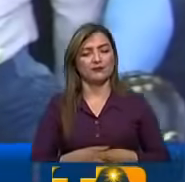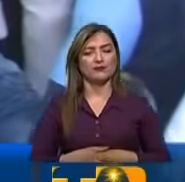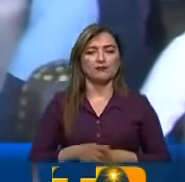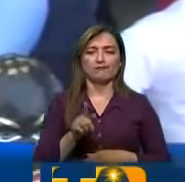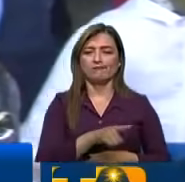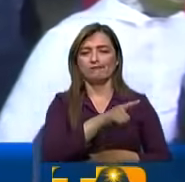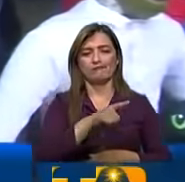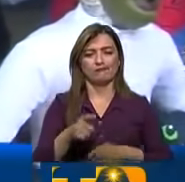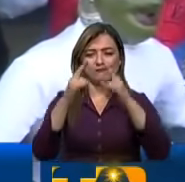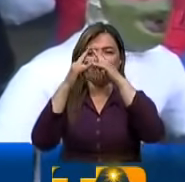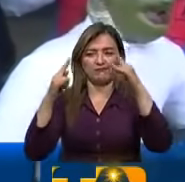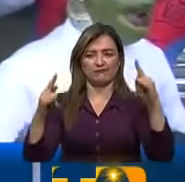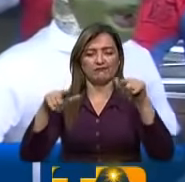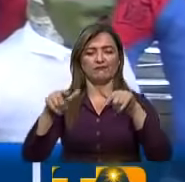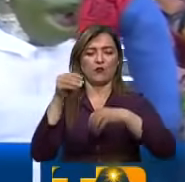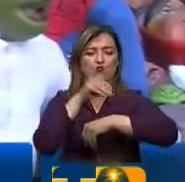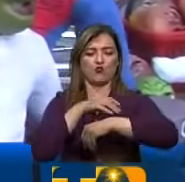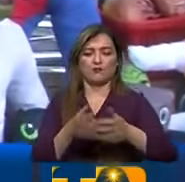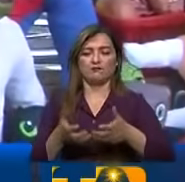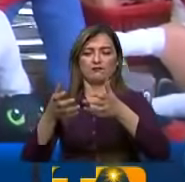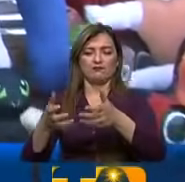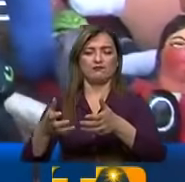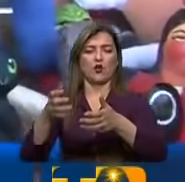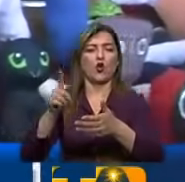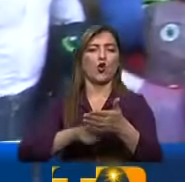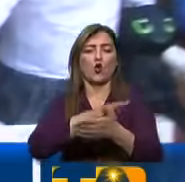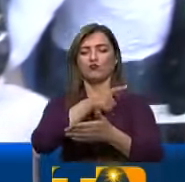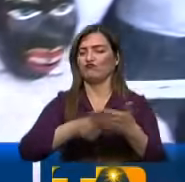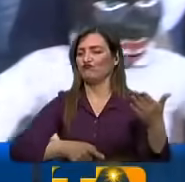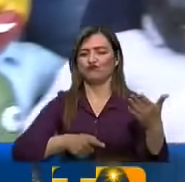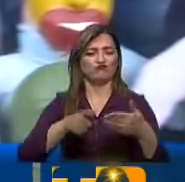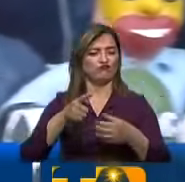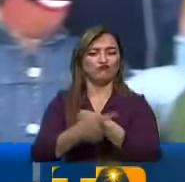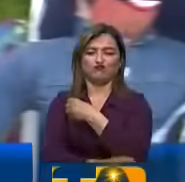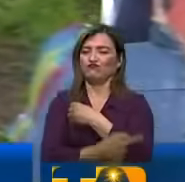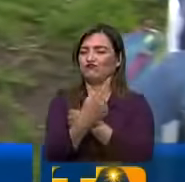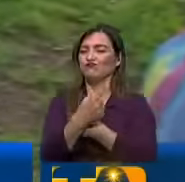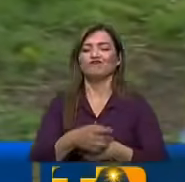carpas, estanterías, los monigotes y demás es considerado mal uso del espacio público